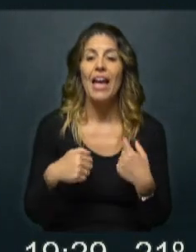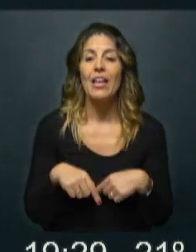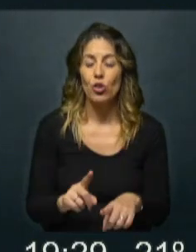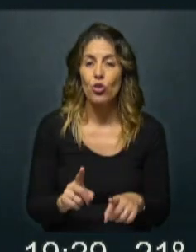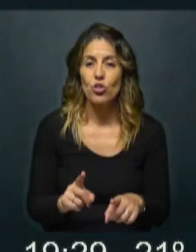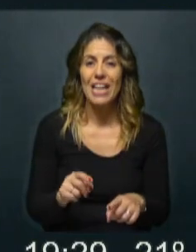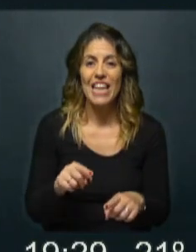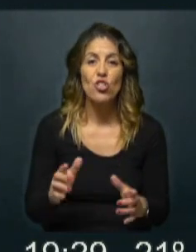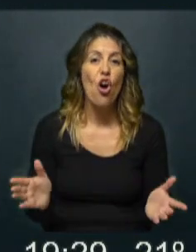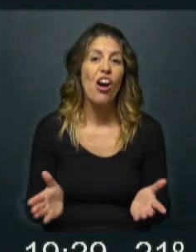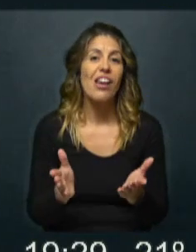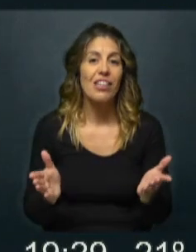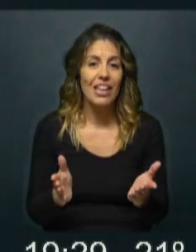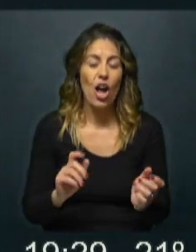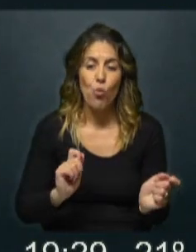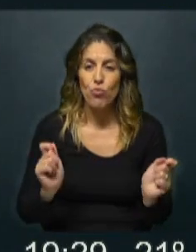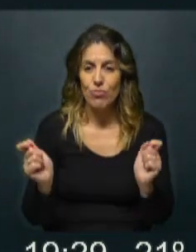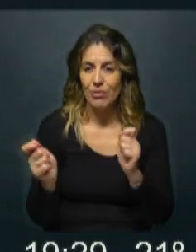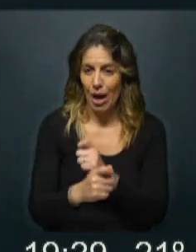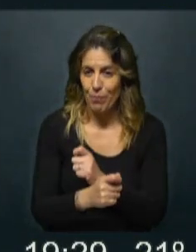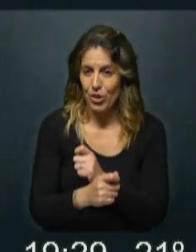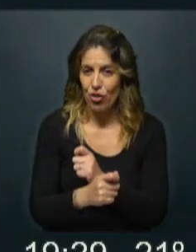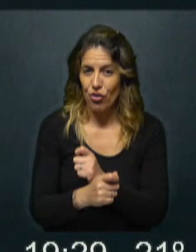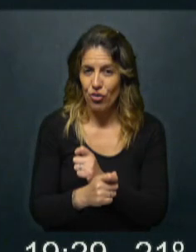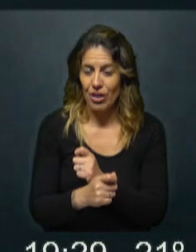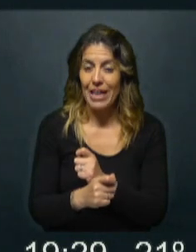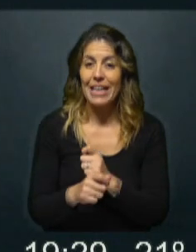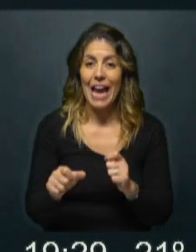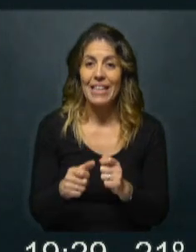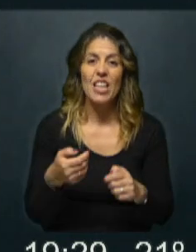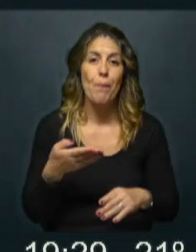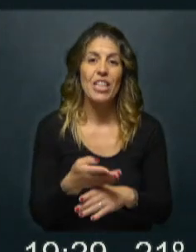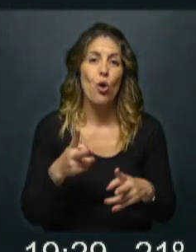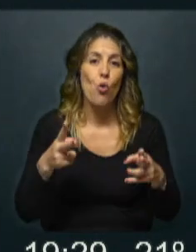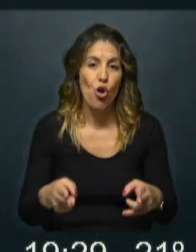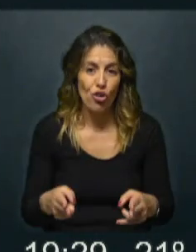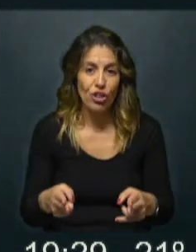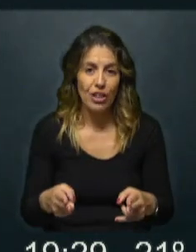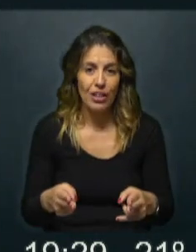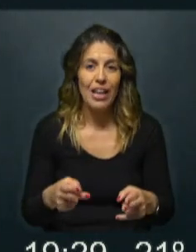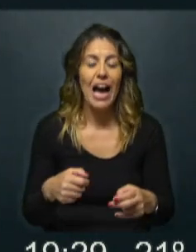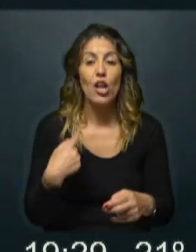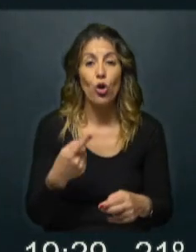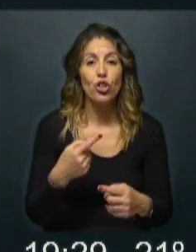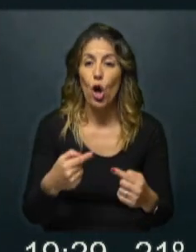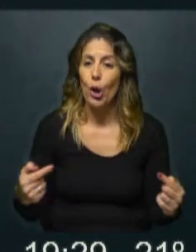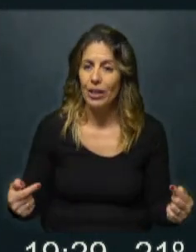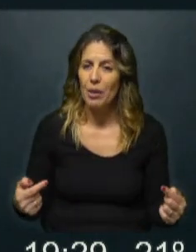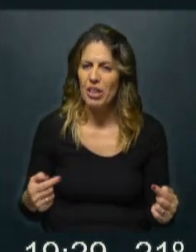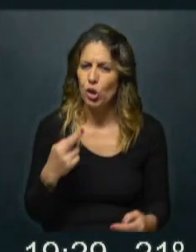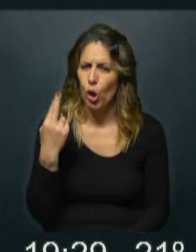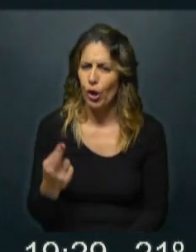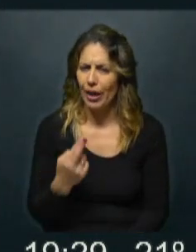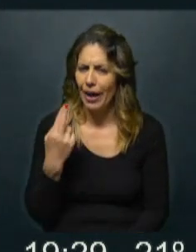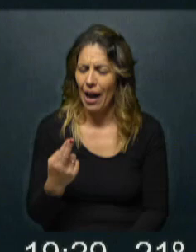eso genera un giro y se llama el cuarto intermedio y ahí se da otro elemento que es bastante extraño